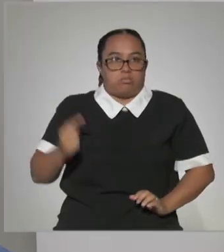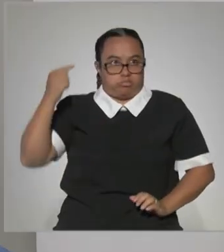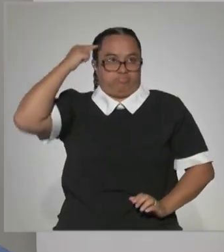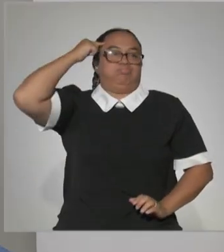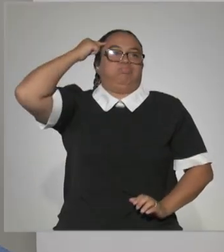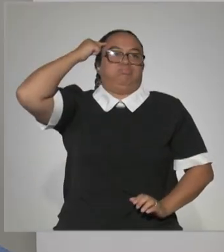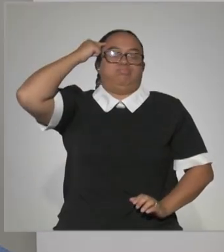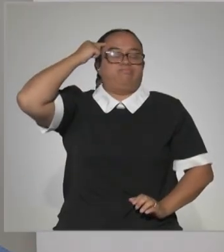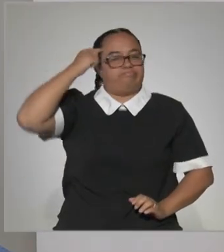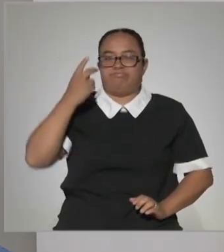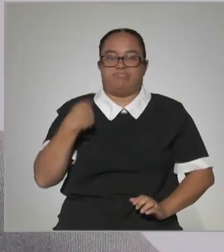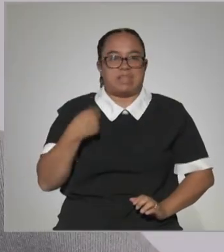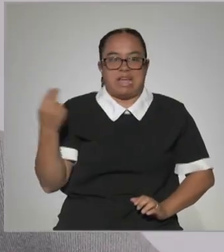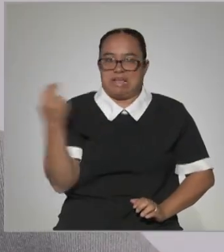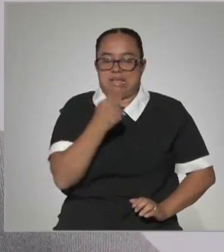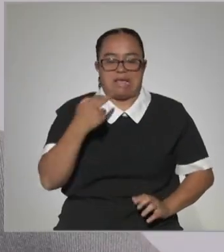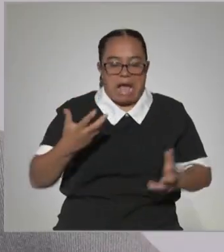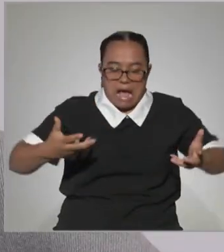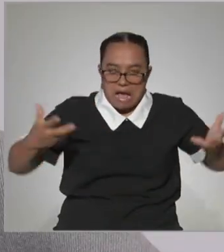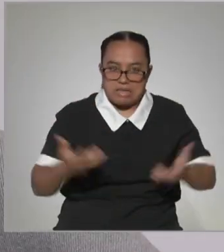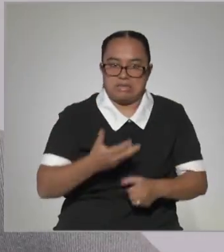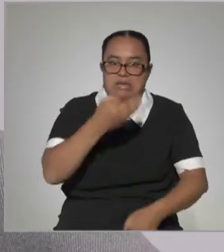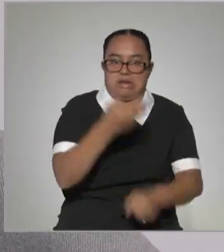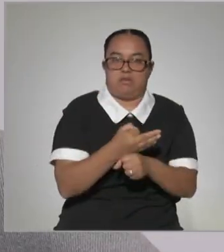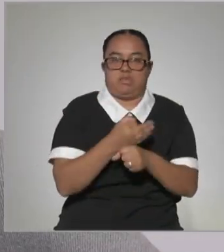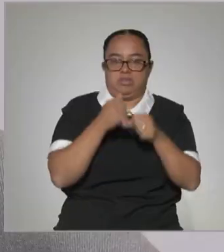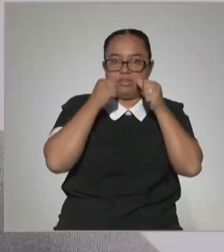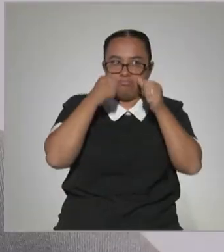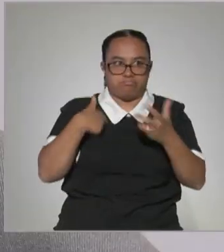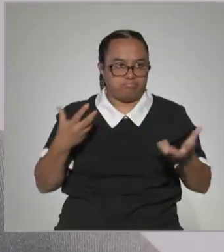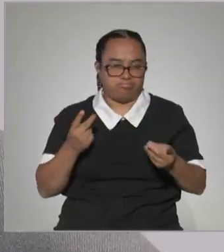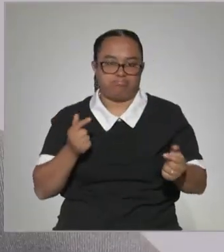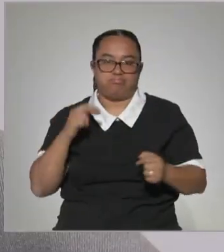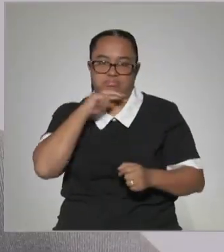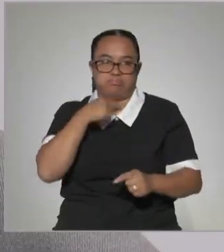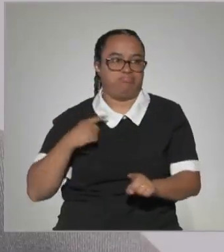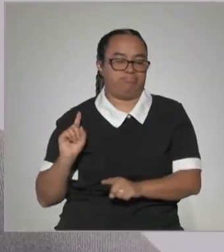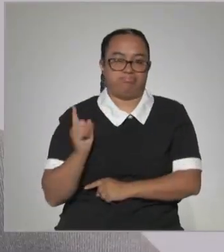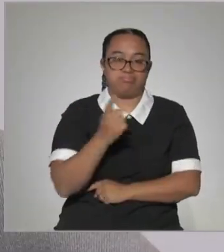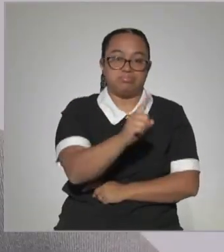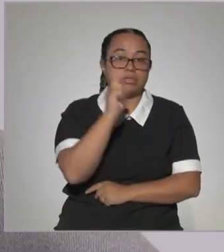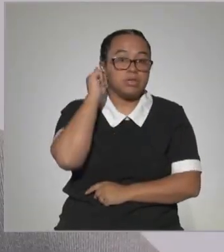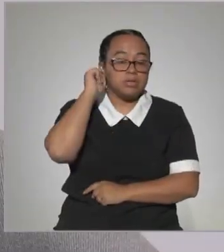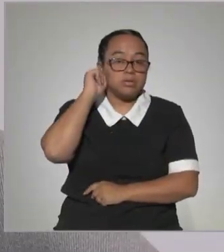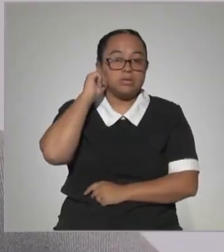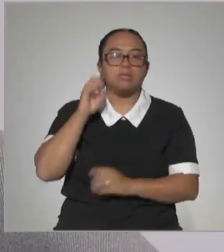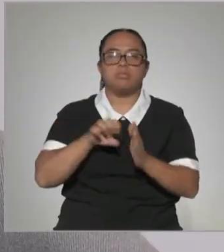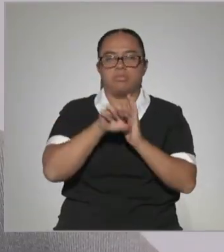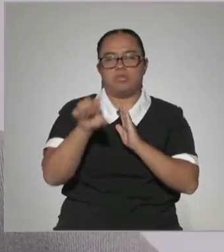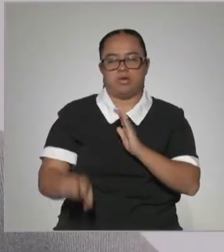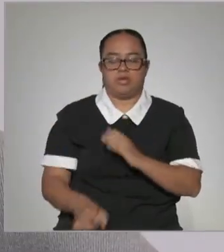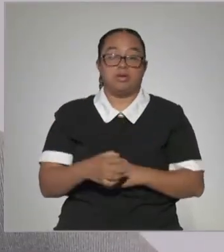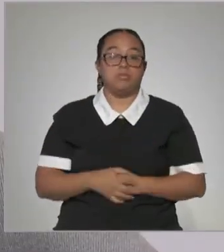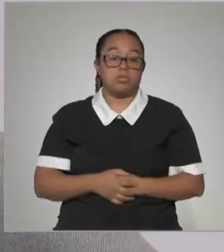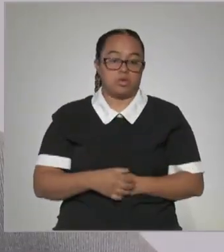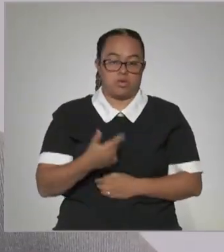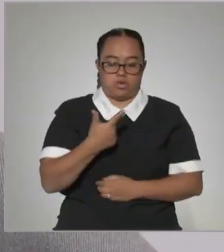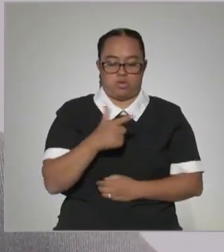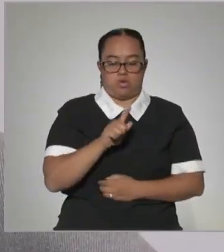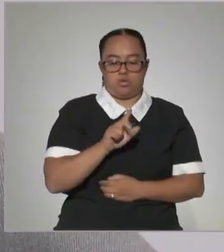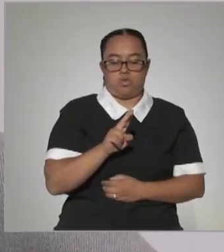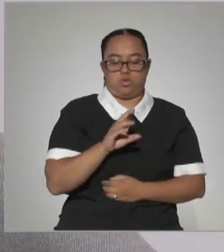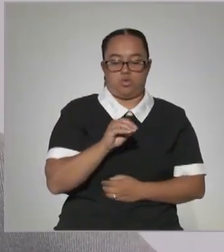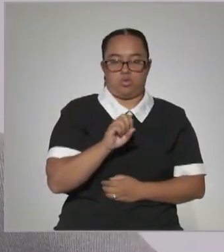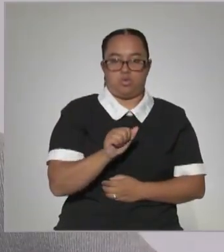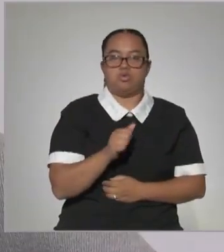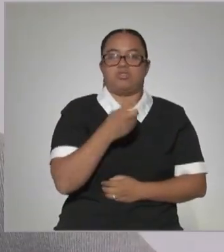respuesta, ¿no? A las necesidades. Lo que mencionaba el doctor, pues el aumento de la disponibilidad de glucosa y por tanto